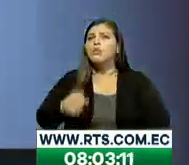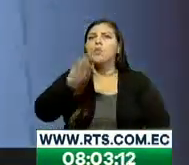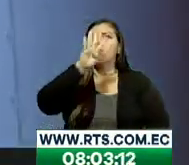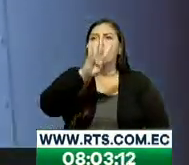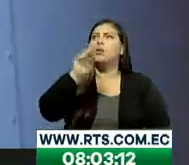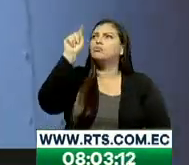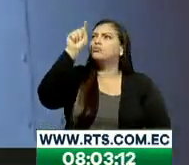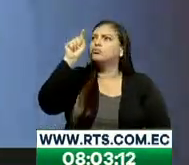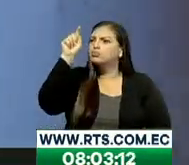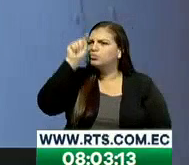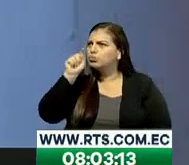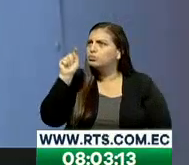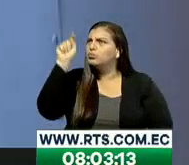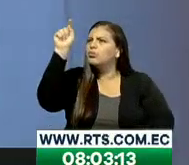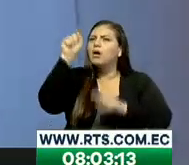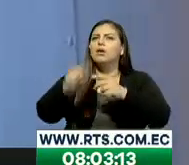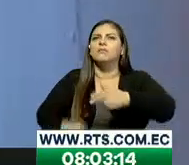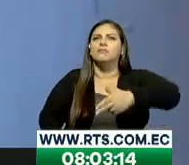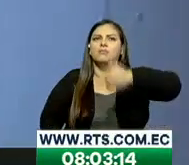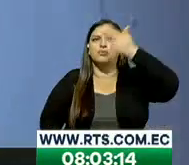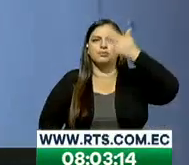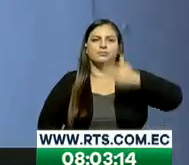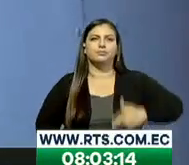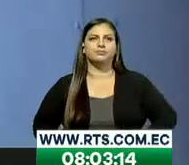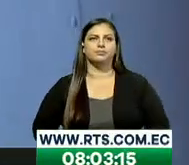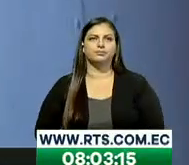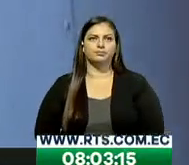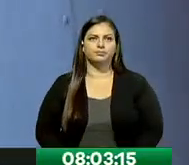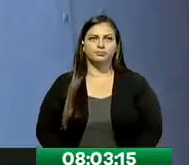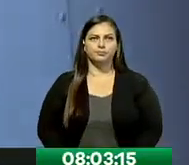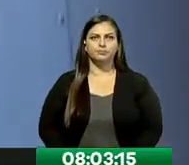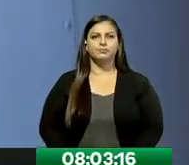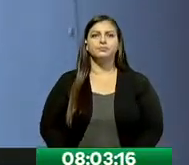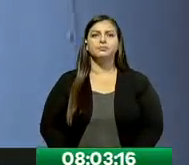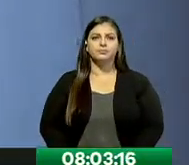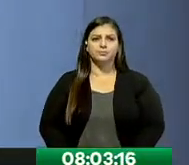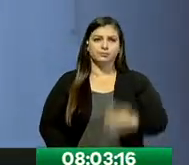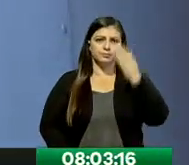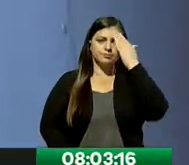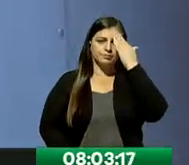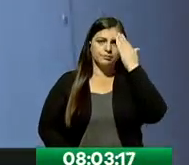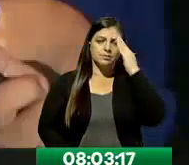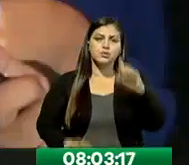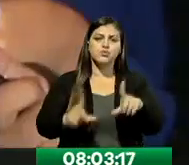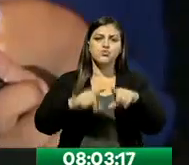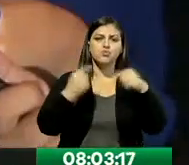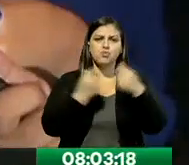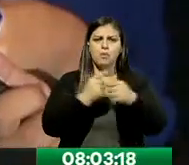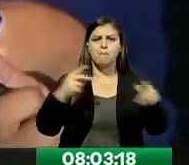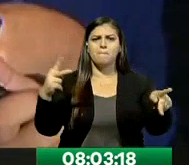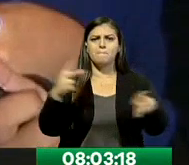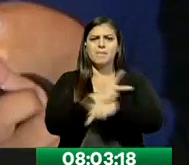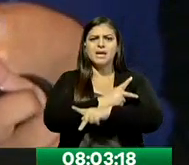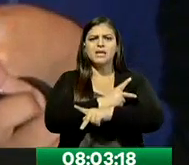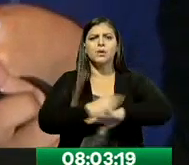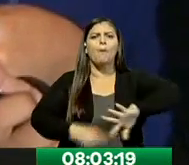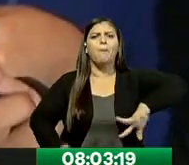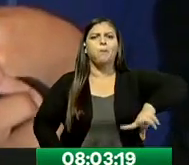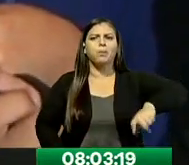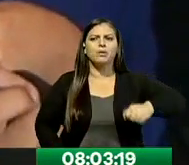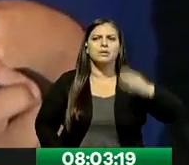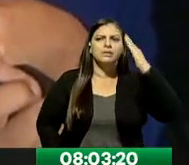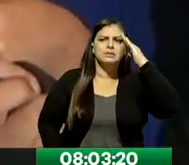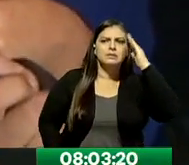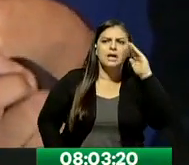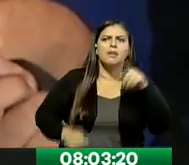mercado Caraguay siempre salen informaciones, porque esta gente opera en toda la carretera, entonces ellos tienen su gente que les comunica qué